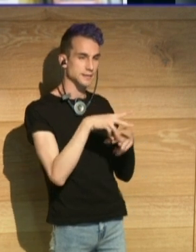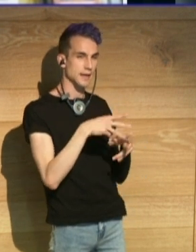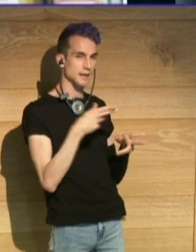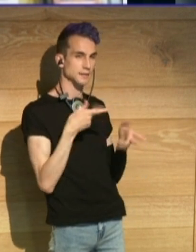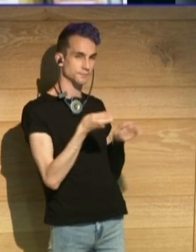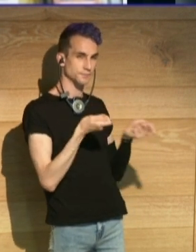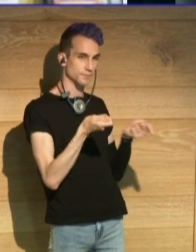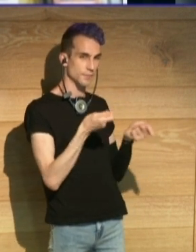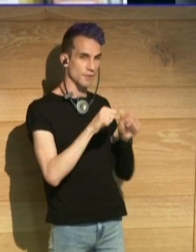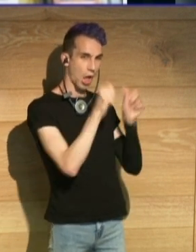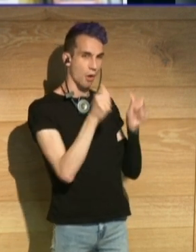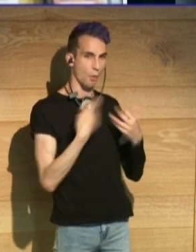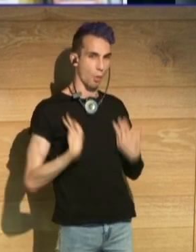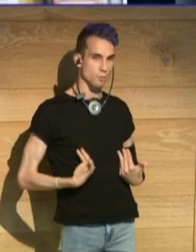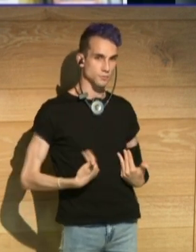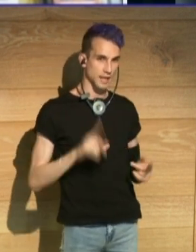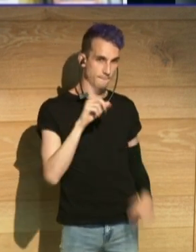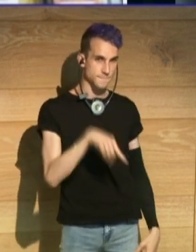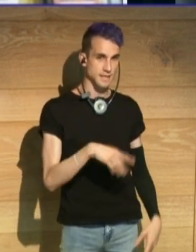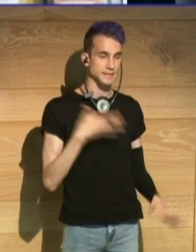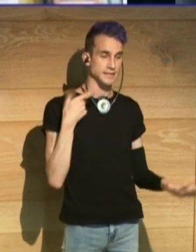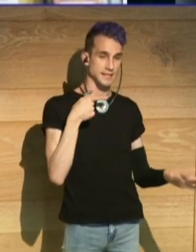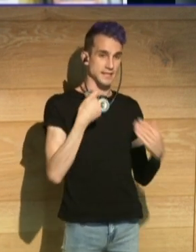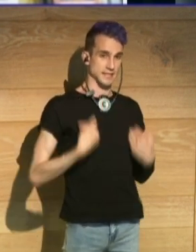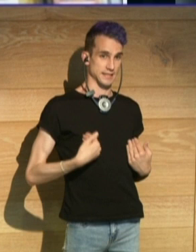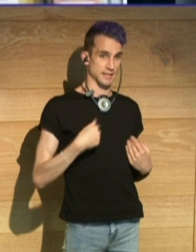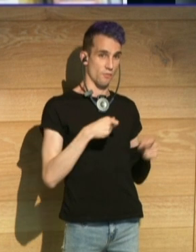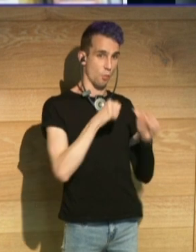que irán a marcar todo el siglo